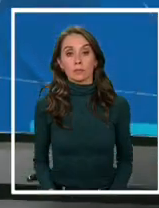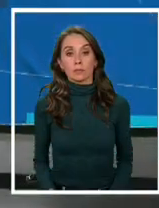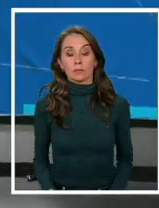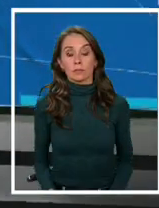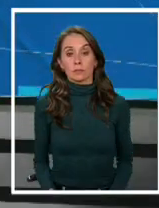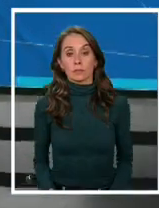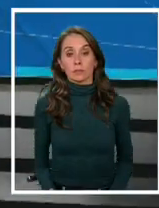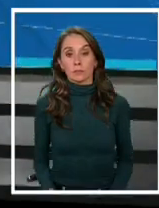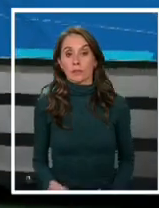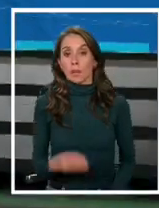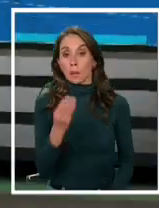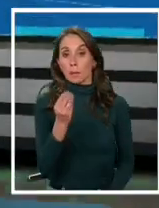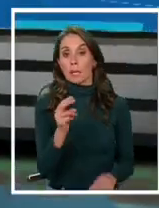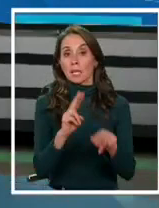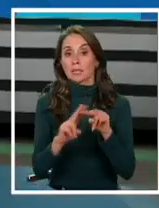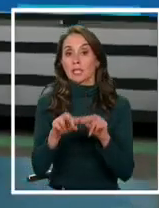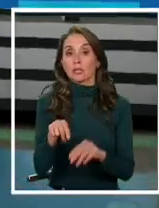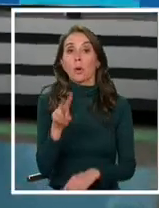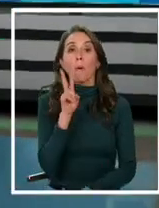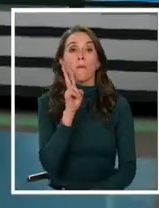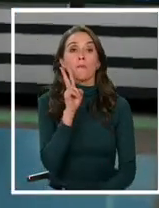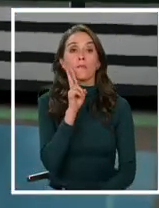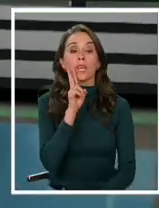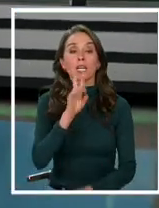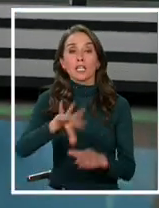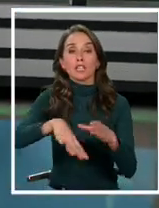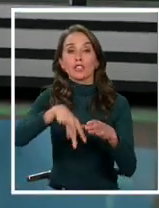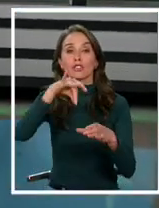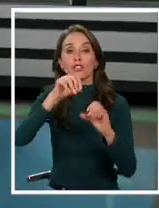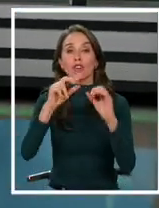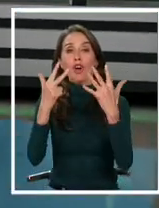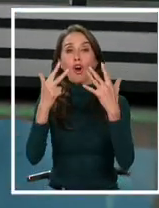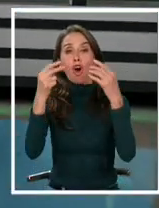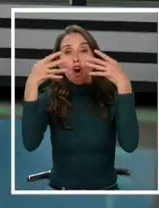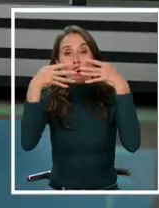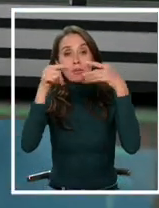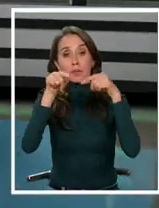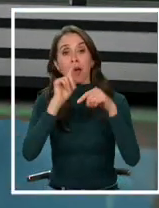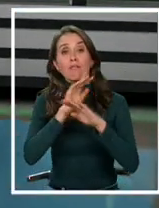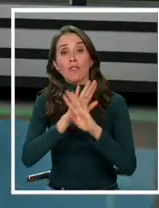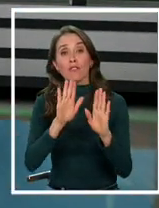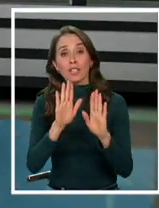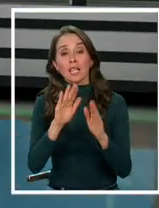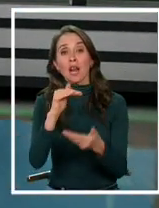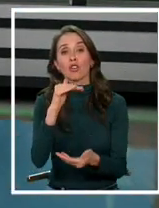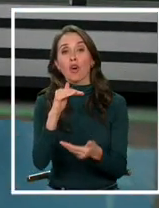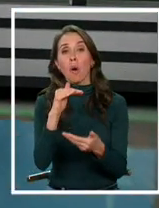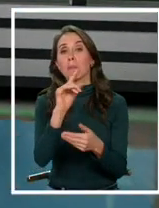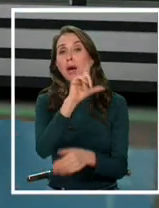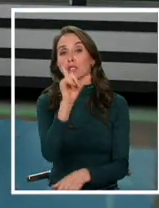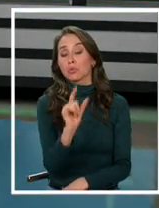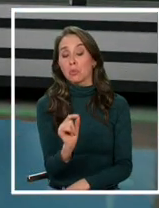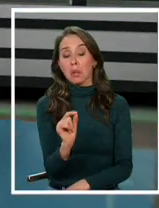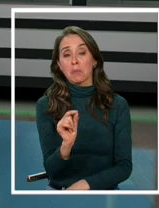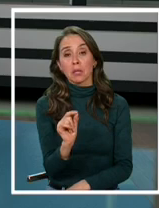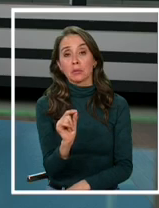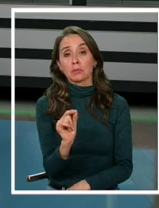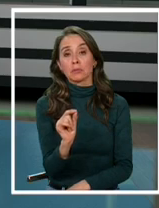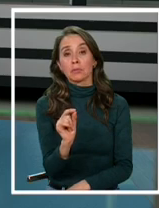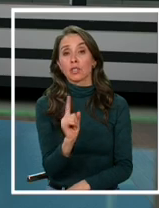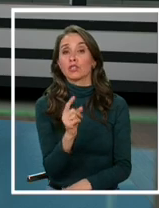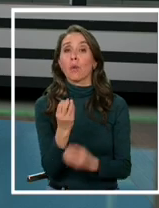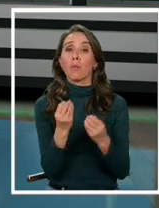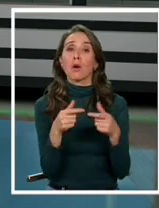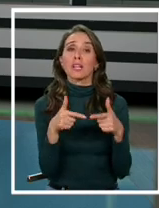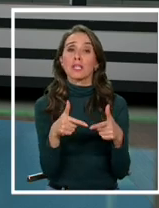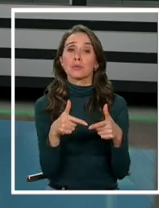alma bien se realizó este viernes el sorteo de los octavos de final de la Copa Sudamericana la verdad es que no hubo tan